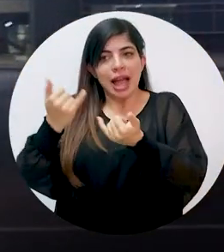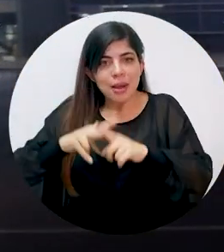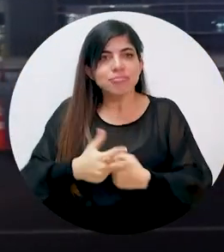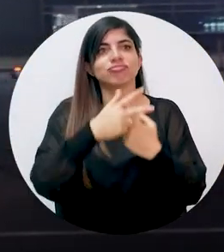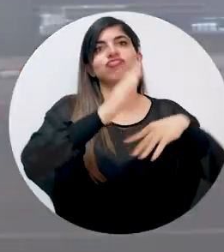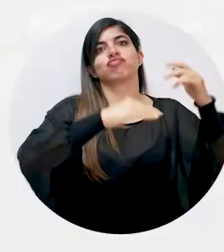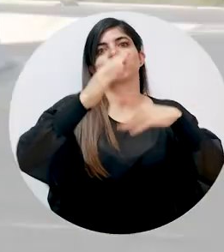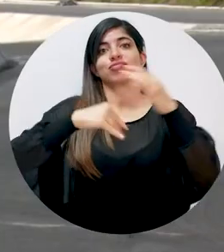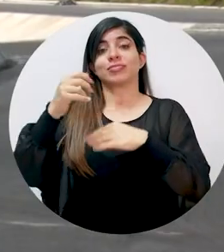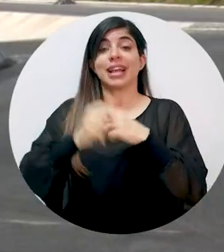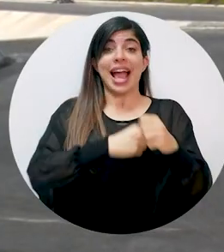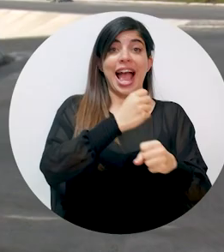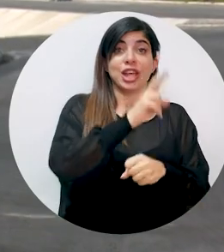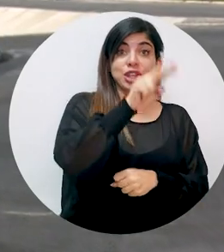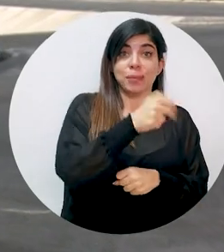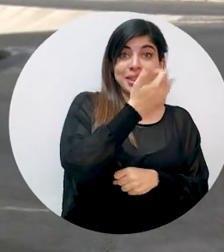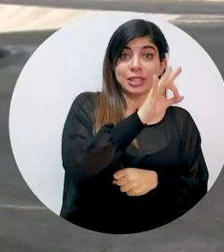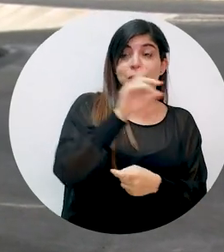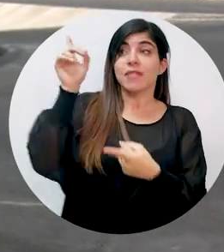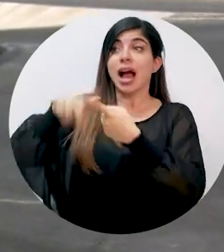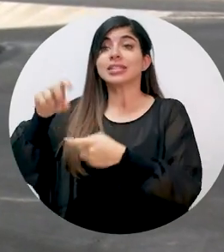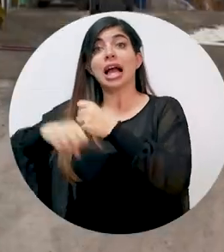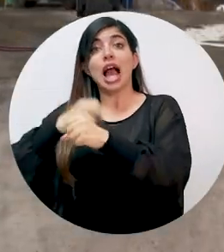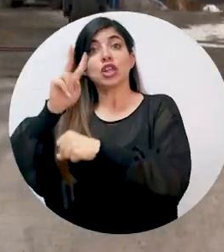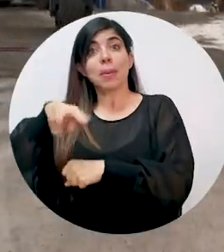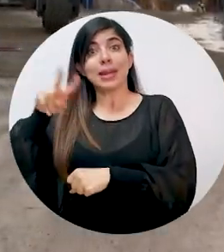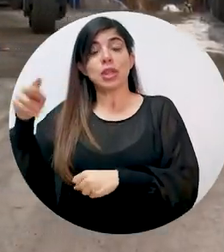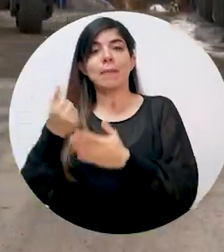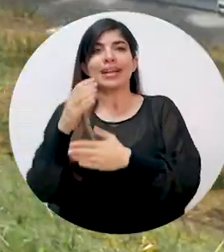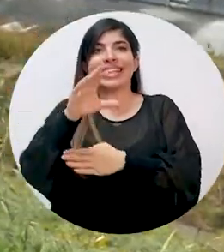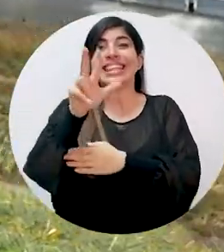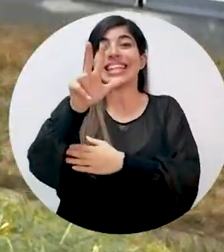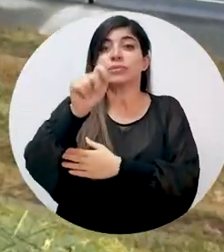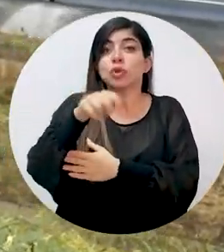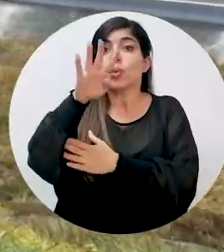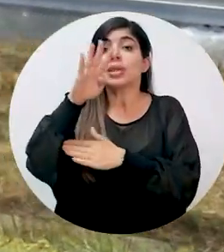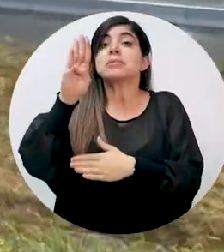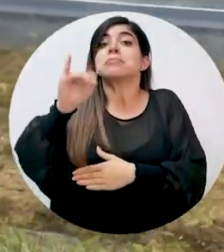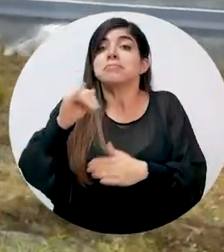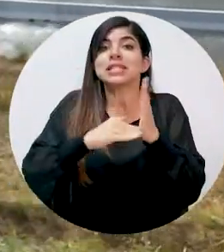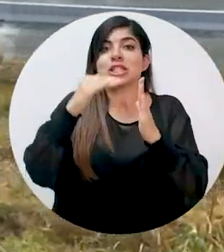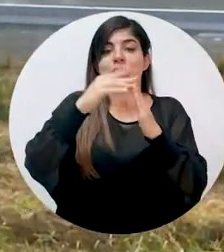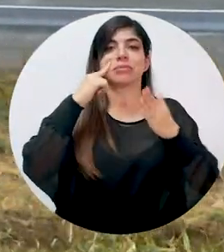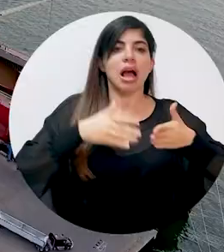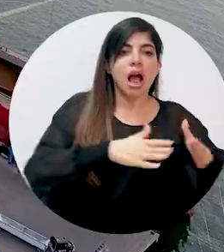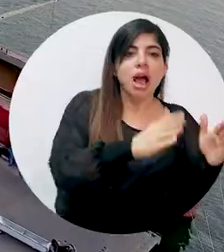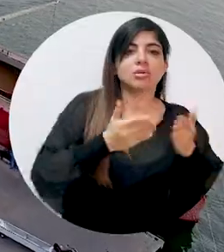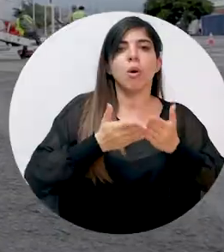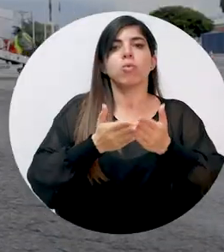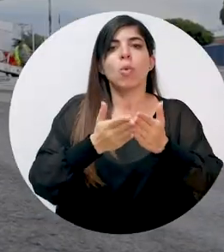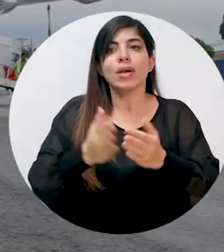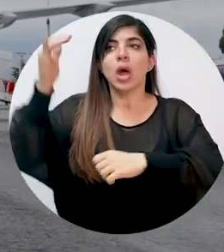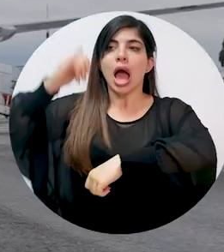la construcción. Entre 2019 y 2022 se invertirán 3,4 billones de colones en red vial,